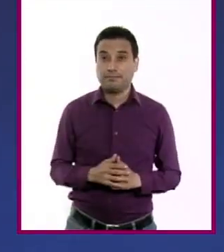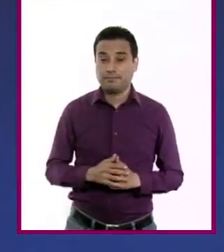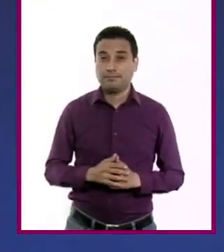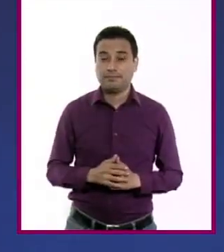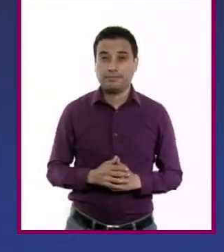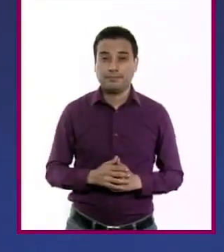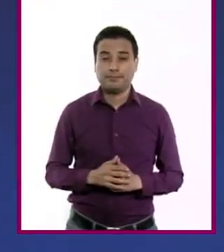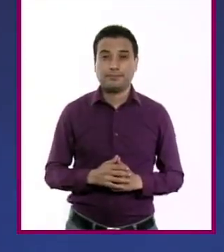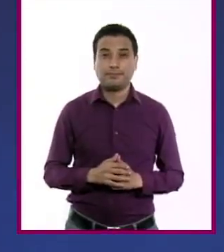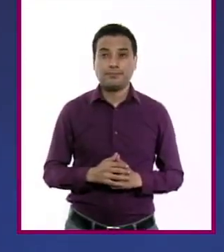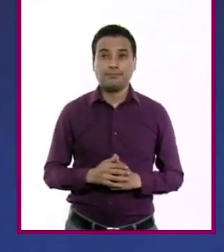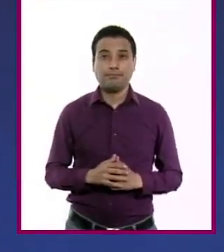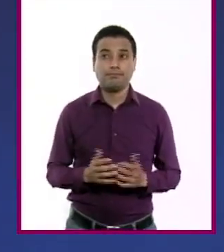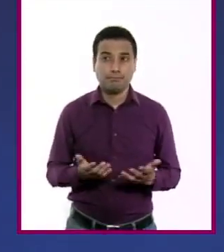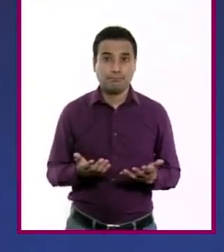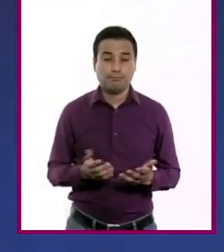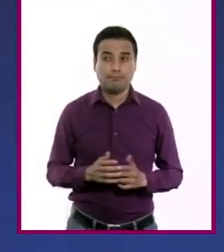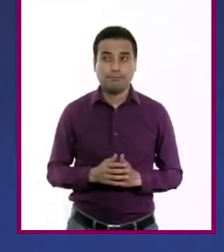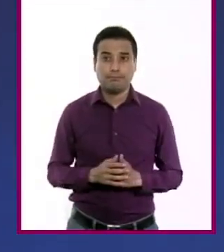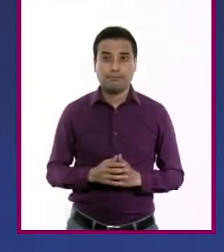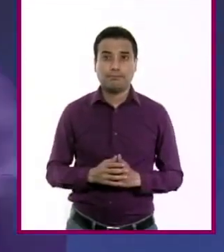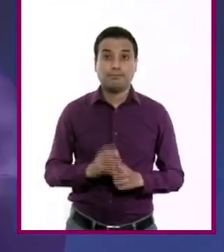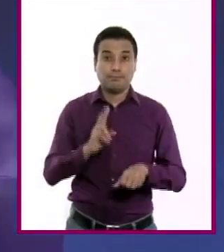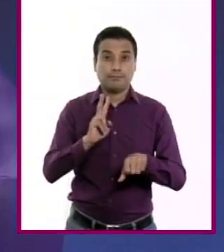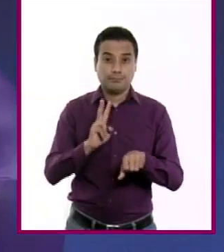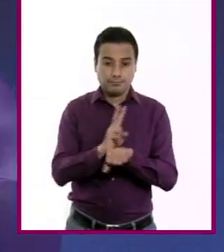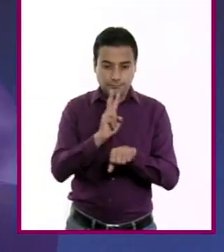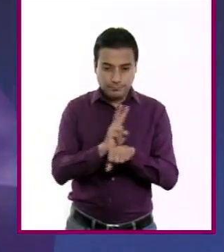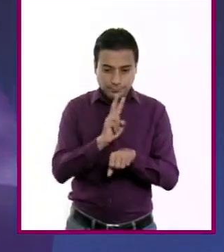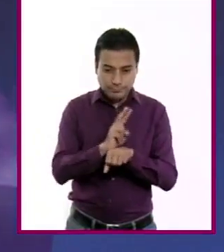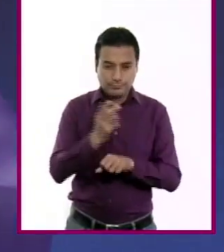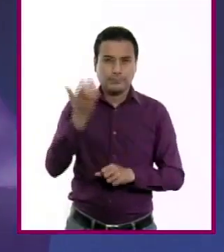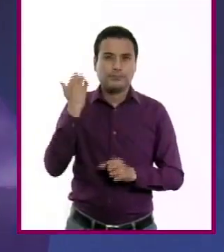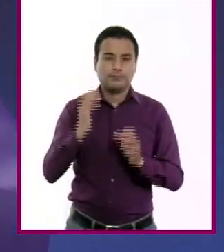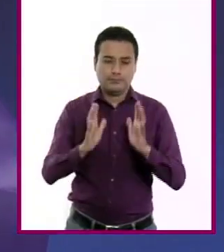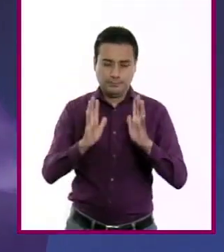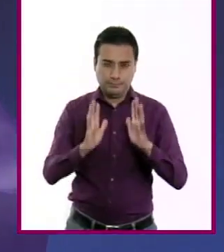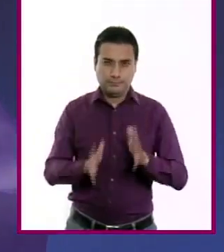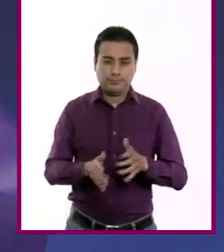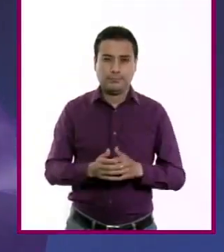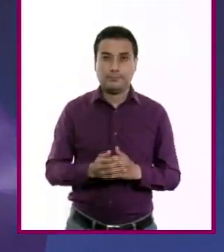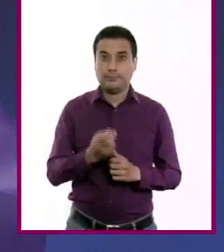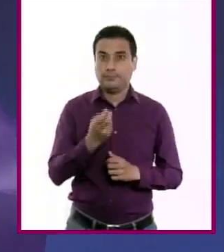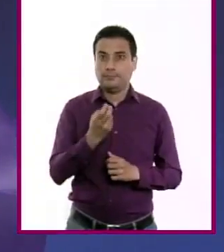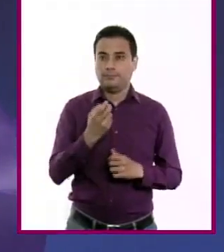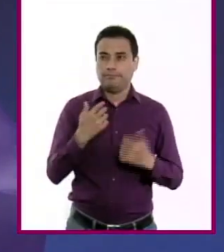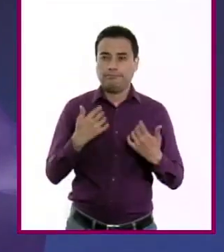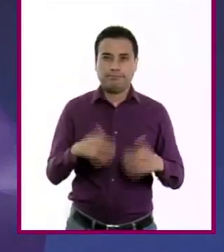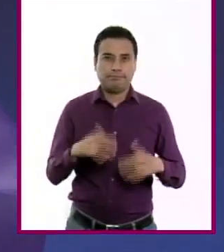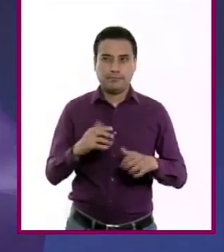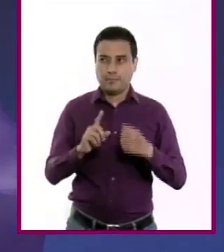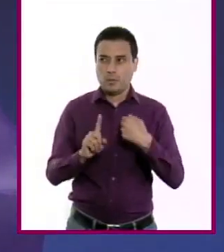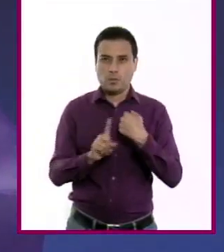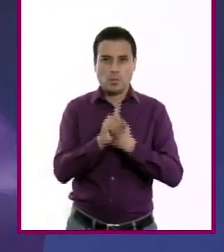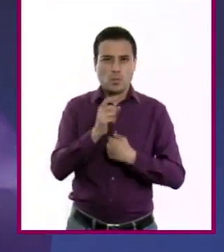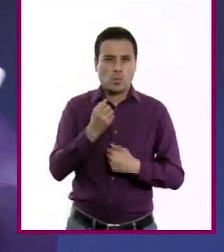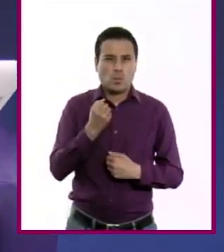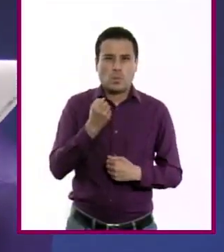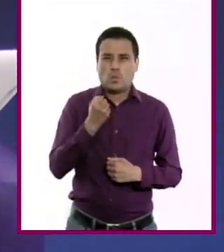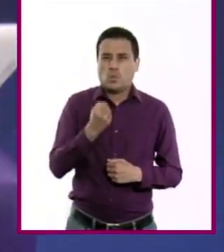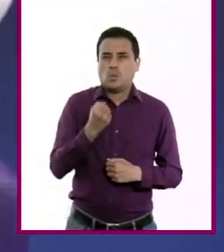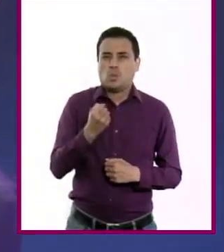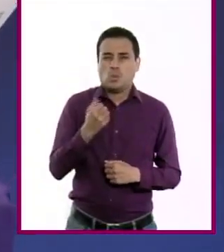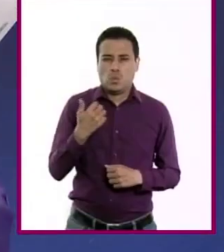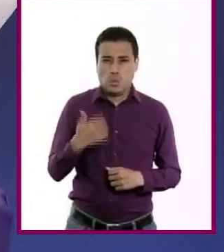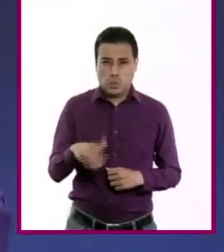se ha visto esto, sí, como en Venezuela. Sí, y además ese es el peor escenario que podría existir, ¿no? El peor. El sí. peor